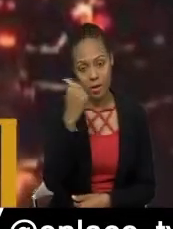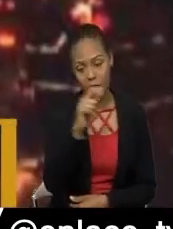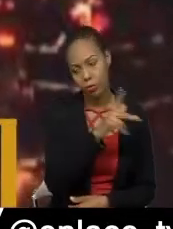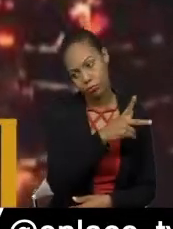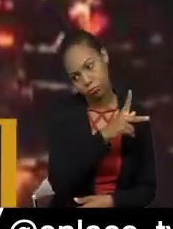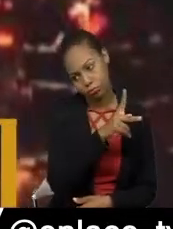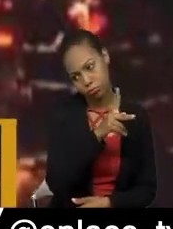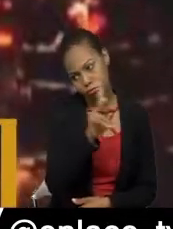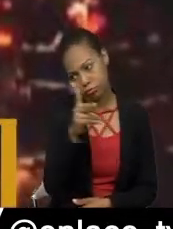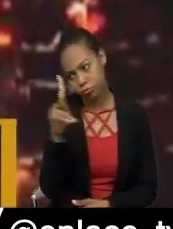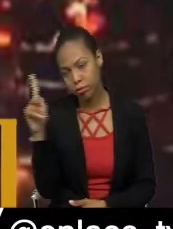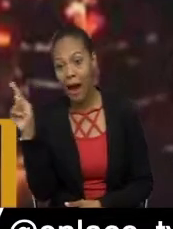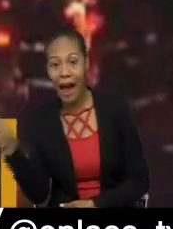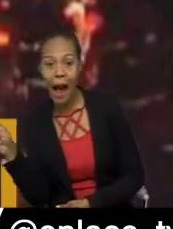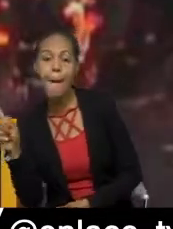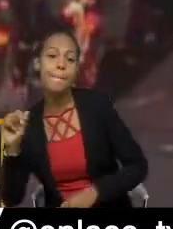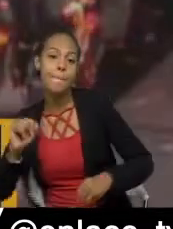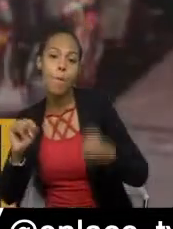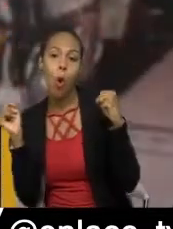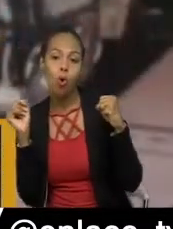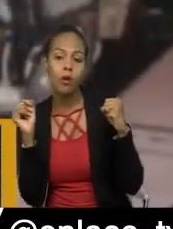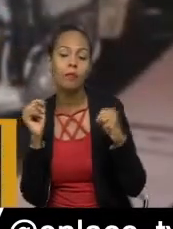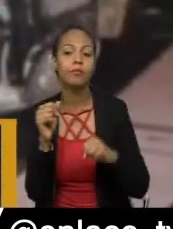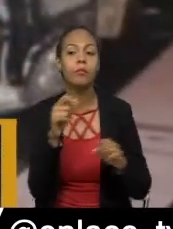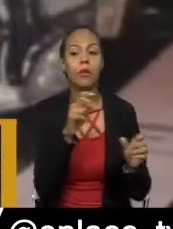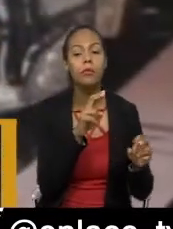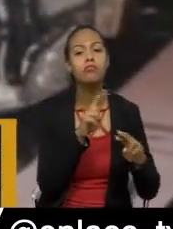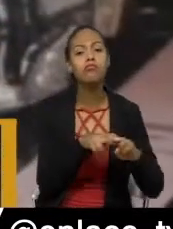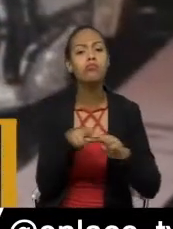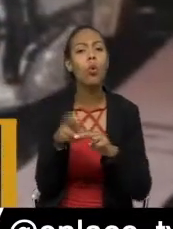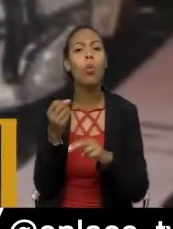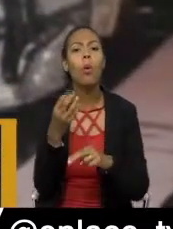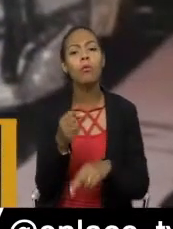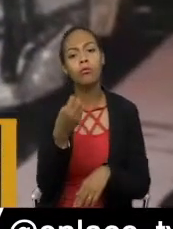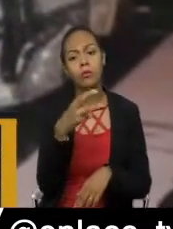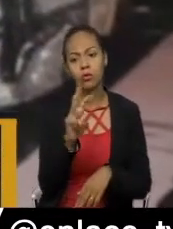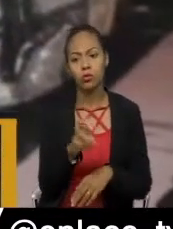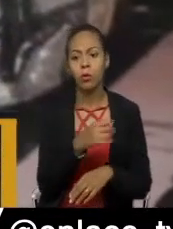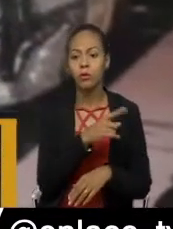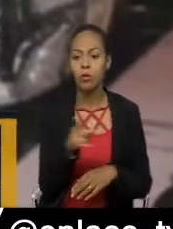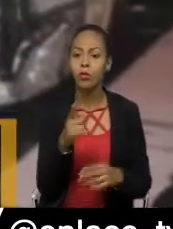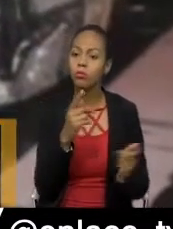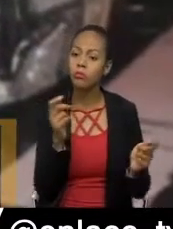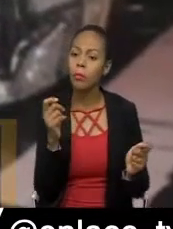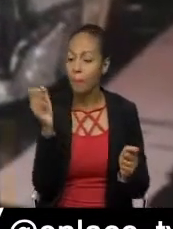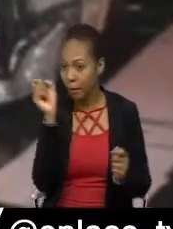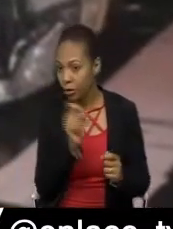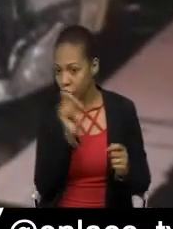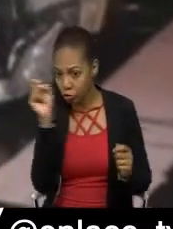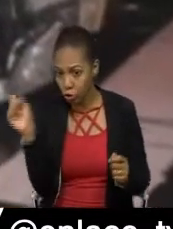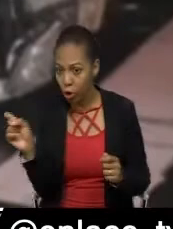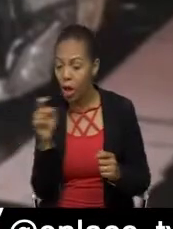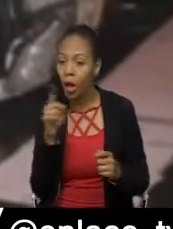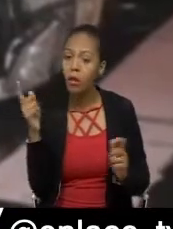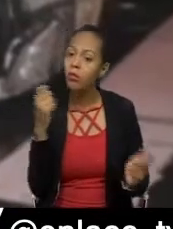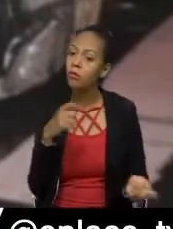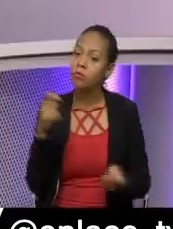ciudad de Bogotá con 18 pasajeros. Los heridos de este hecho fueron trasladados a diferentes hospitales de la región.